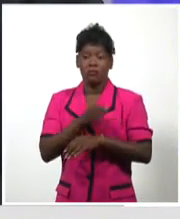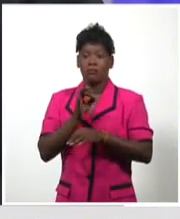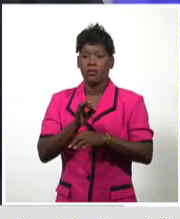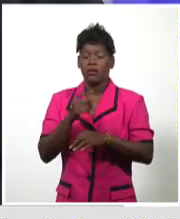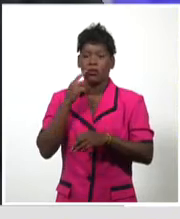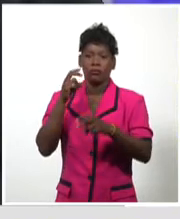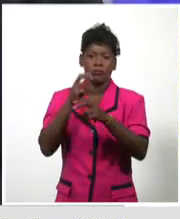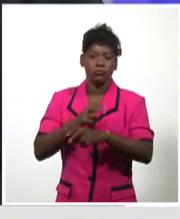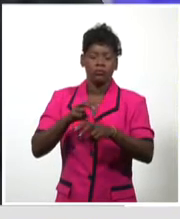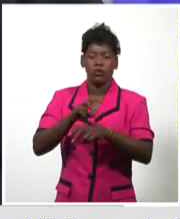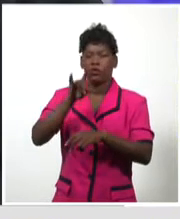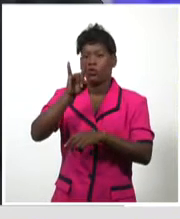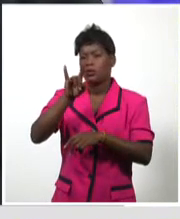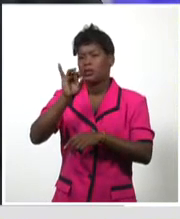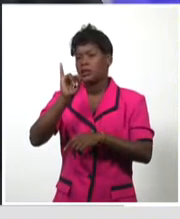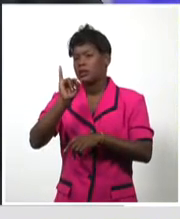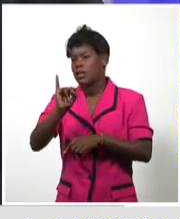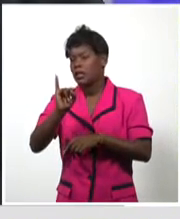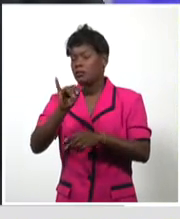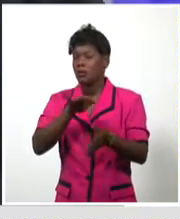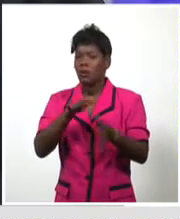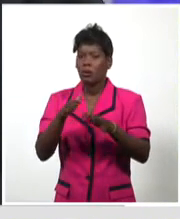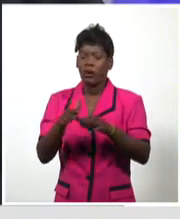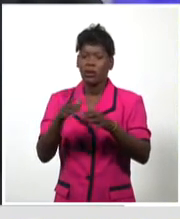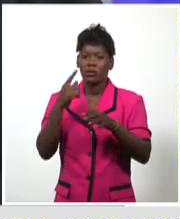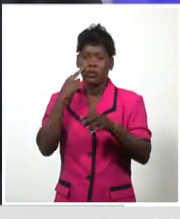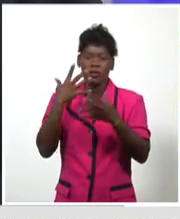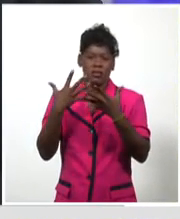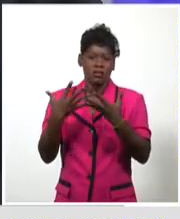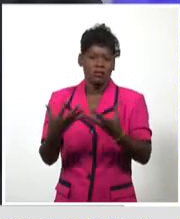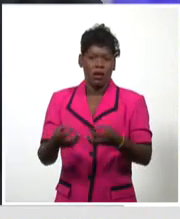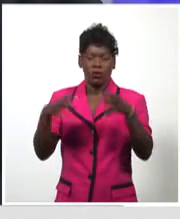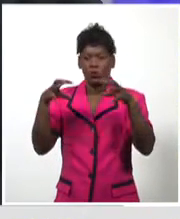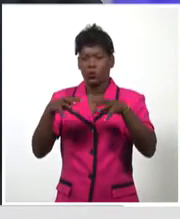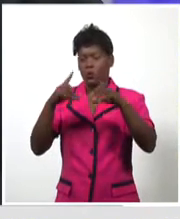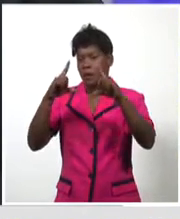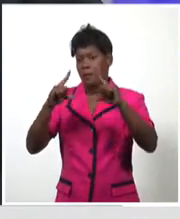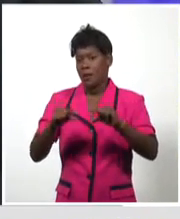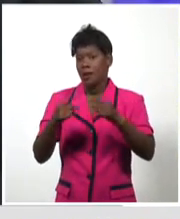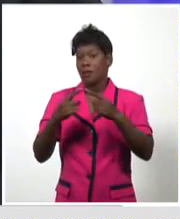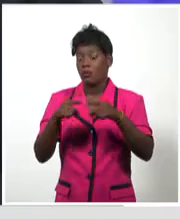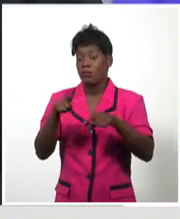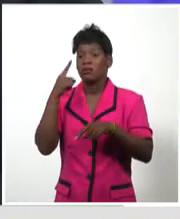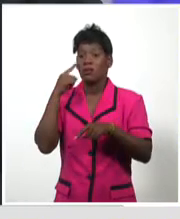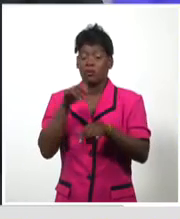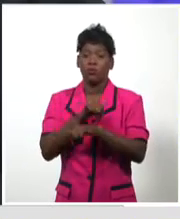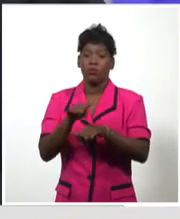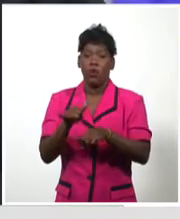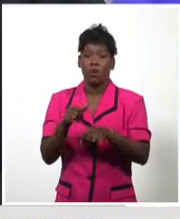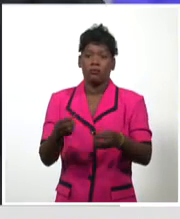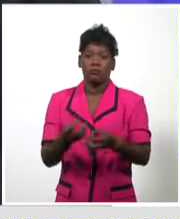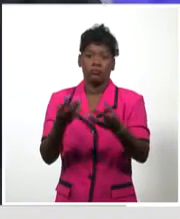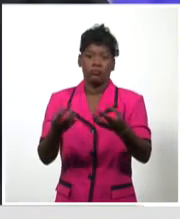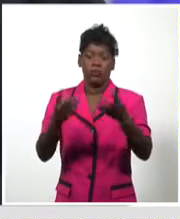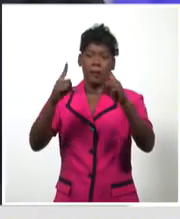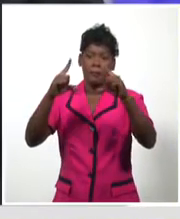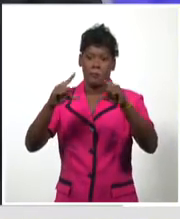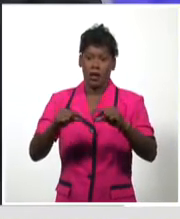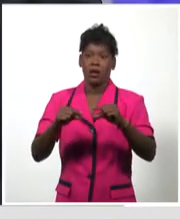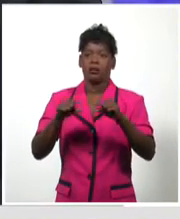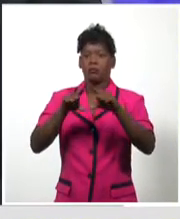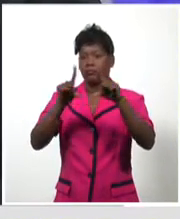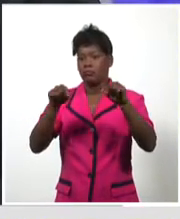nacional con sequía meteorológica y con sequía agrícola también en la gran parte de todo el territorio. Eso tampoco, la